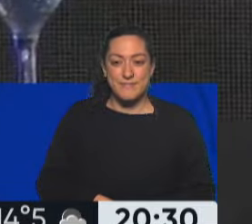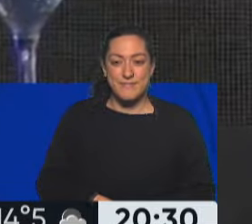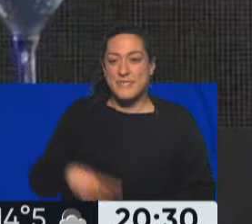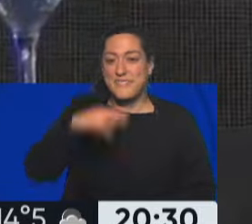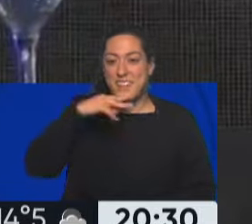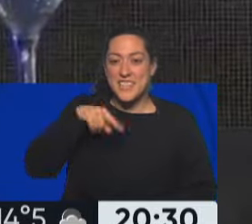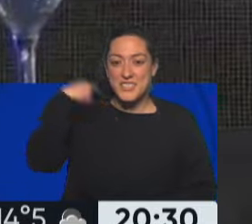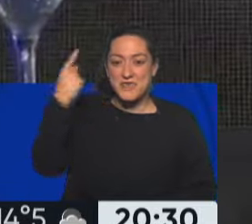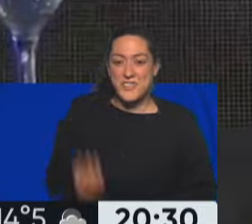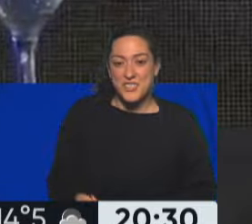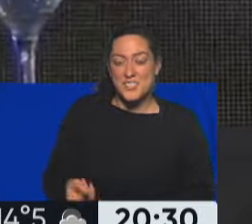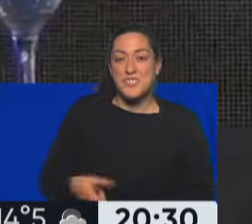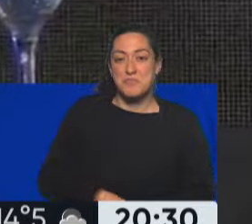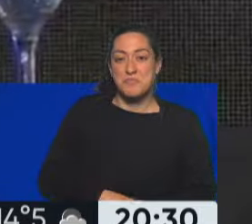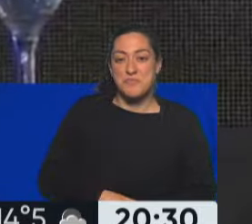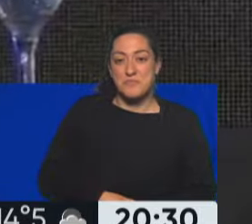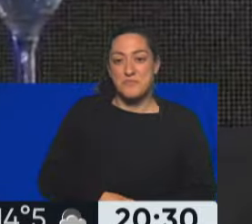viernes